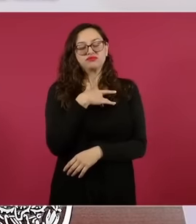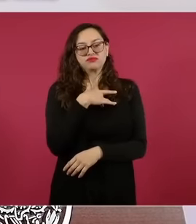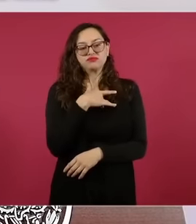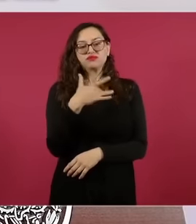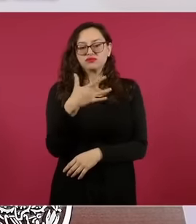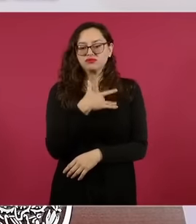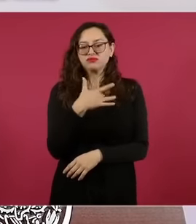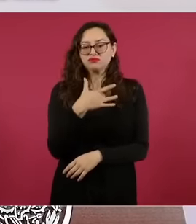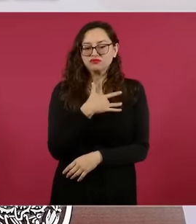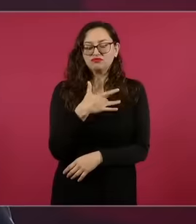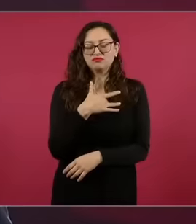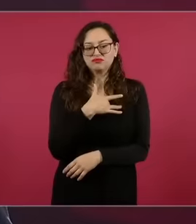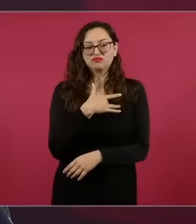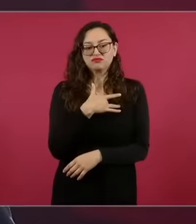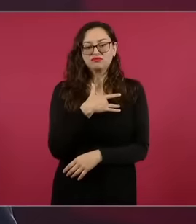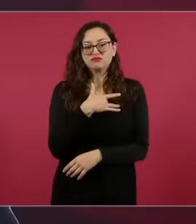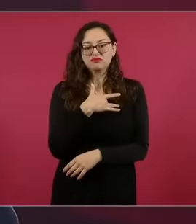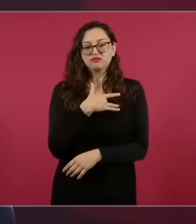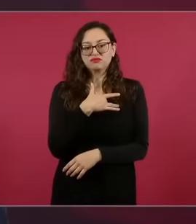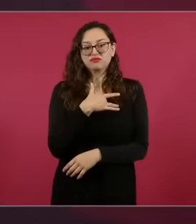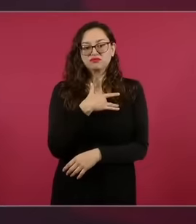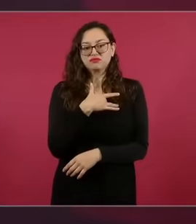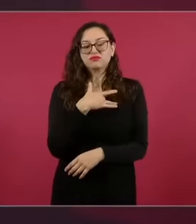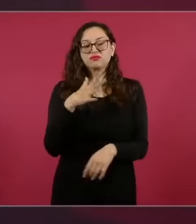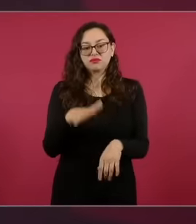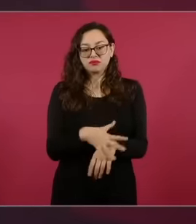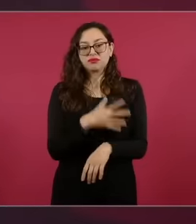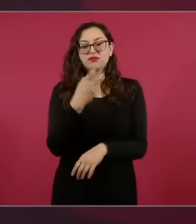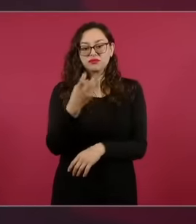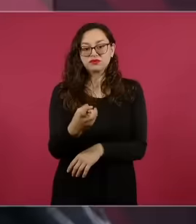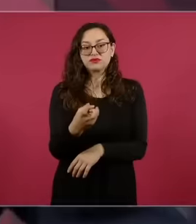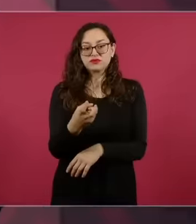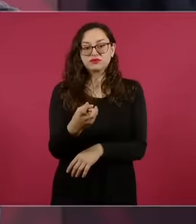de buen corazón. Entonces, por eso,